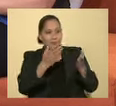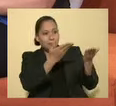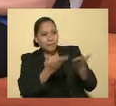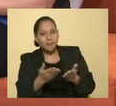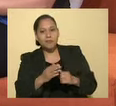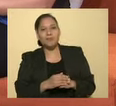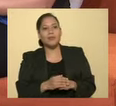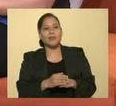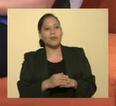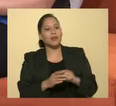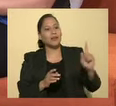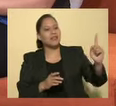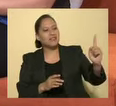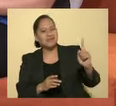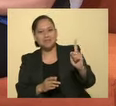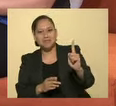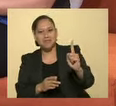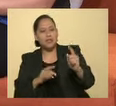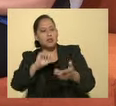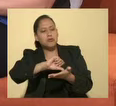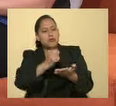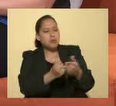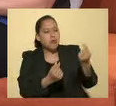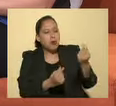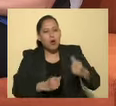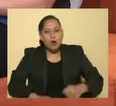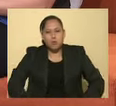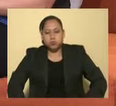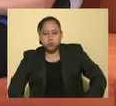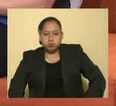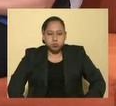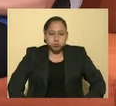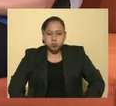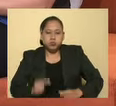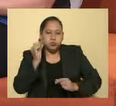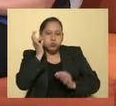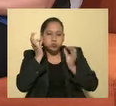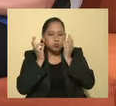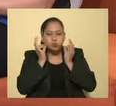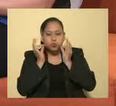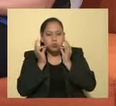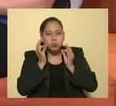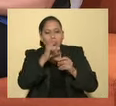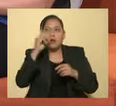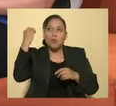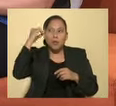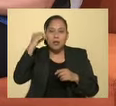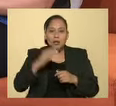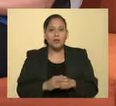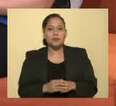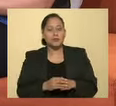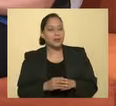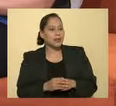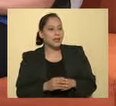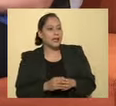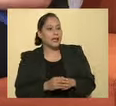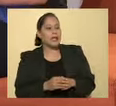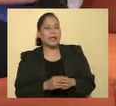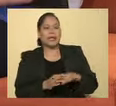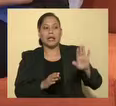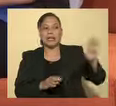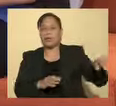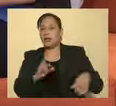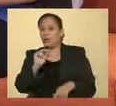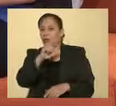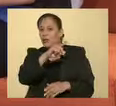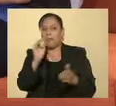después entra un individuo chaparrito, gordito, con acné, de Oaxaca, ese ya no, ese vale menos,